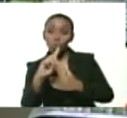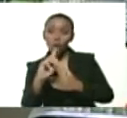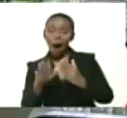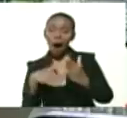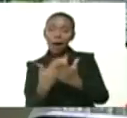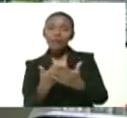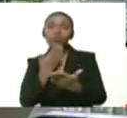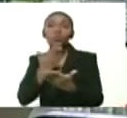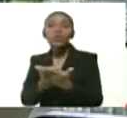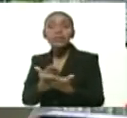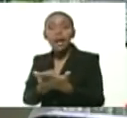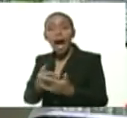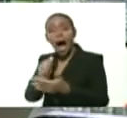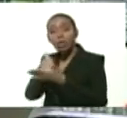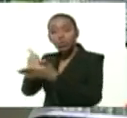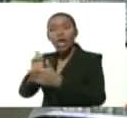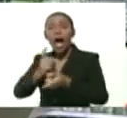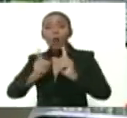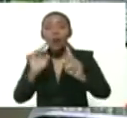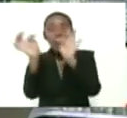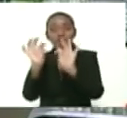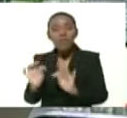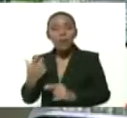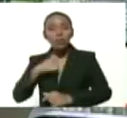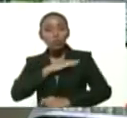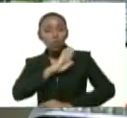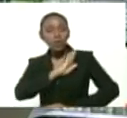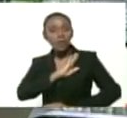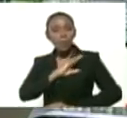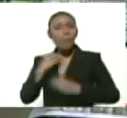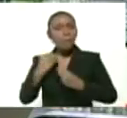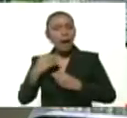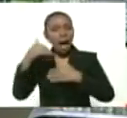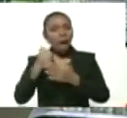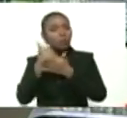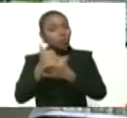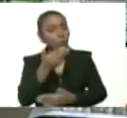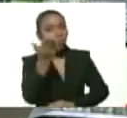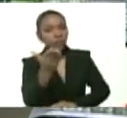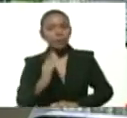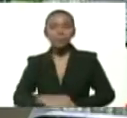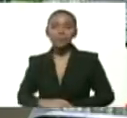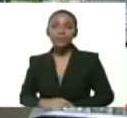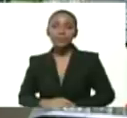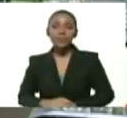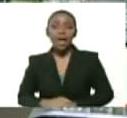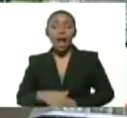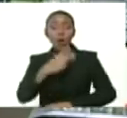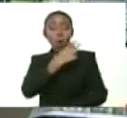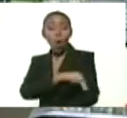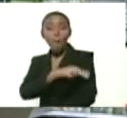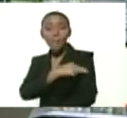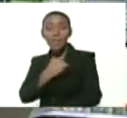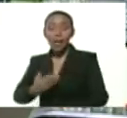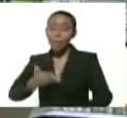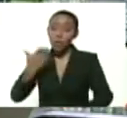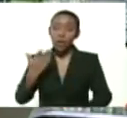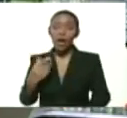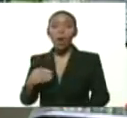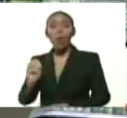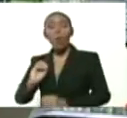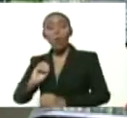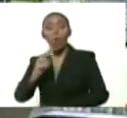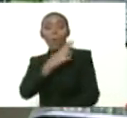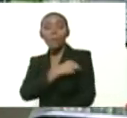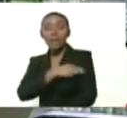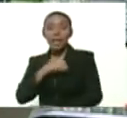solicitar ayuda en algunos de los mecanismos que tenemos para ayudarlo a usted. O en los hospitales Centinela, o en los hospitales del sistema